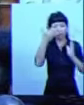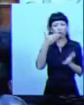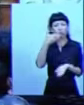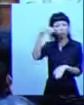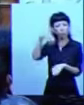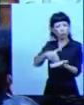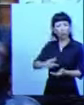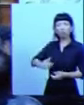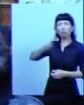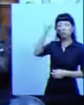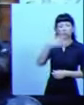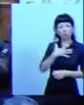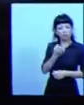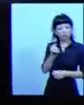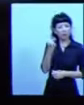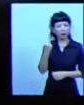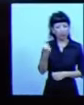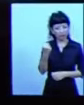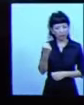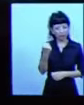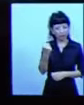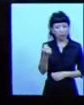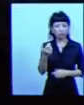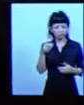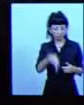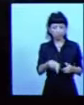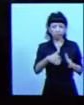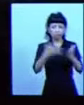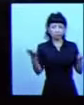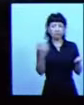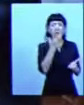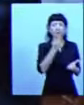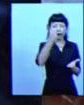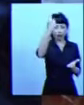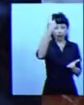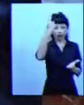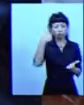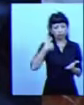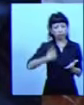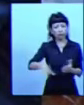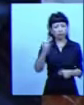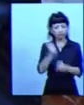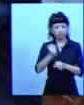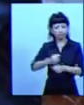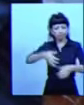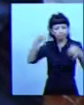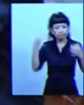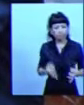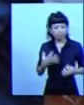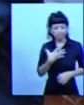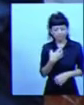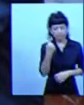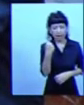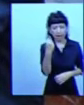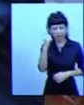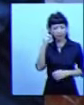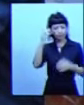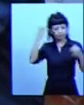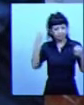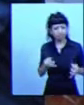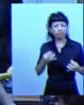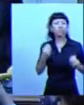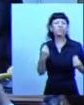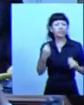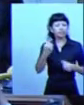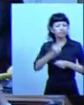acuerdo a su óptica que están introducidos en esa Constitución serían colectivistas comunistas hay una serie de